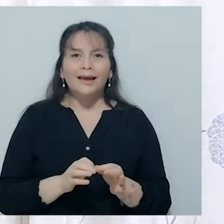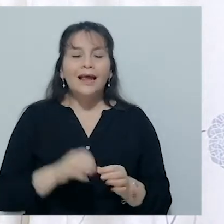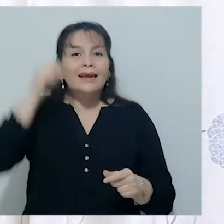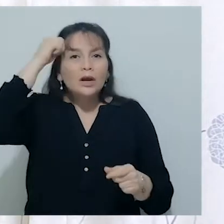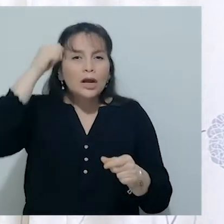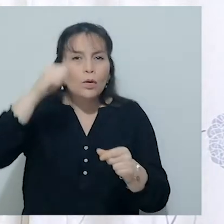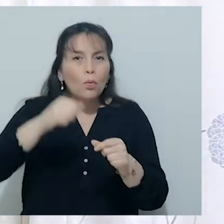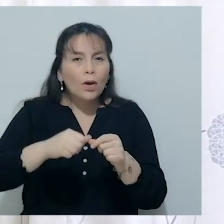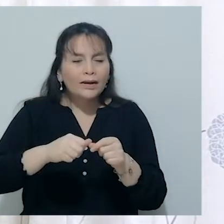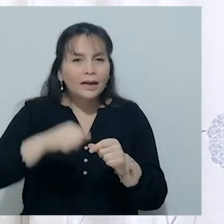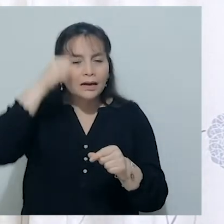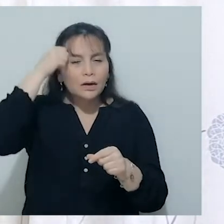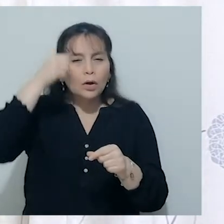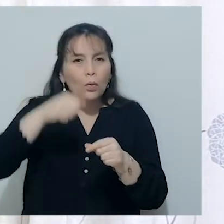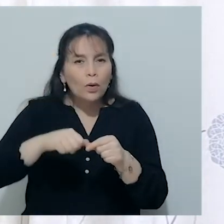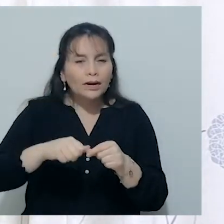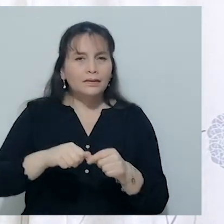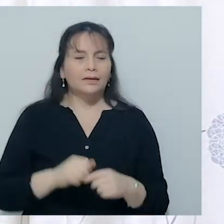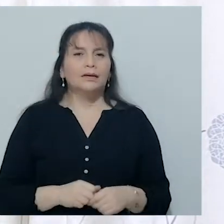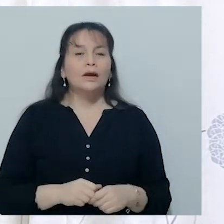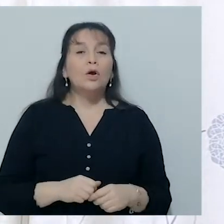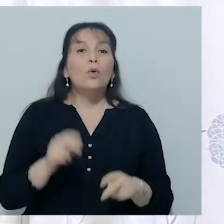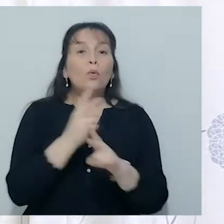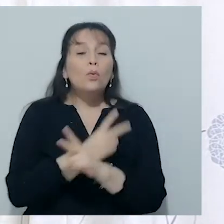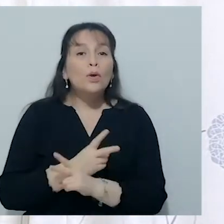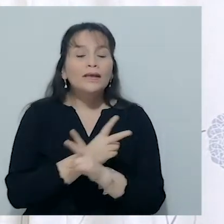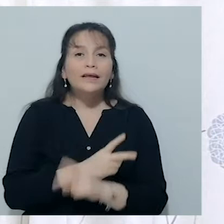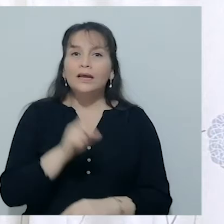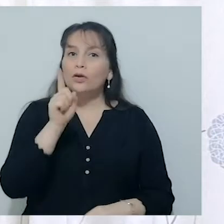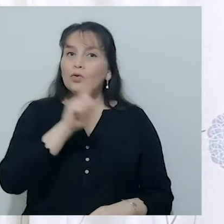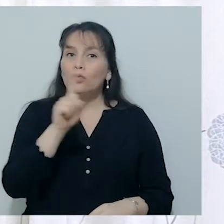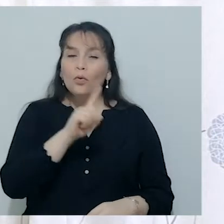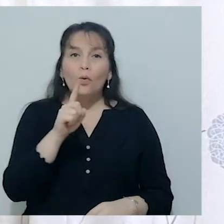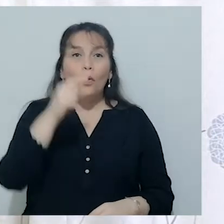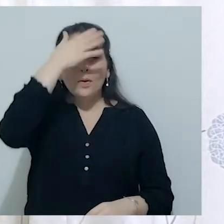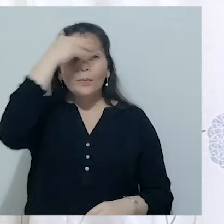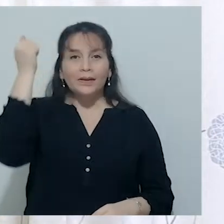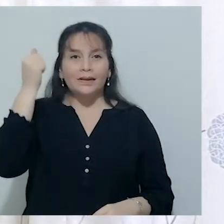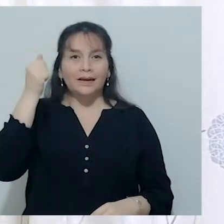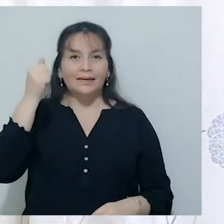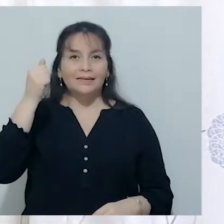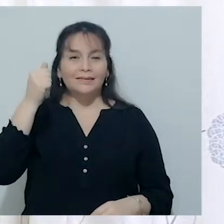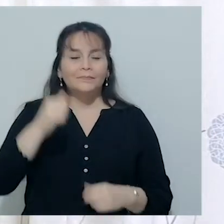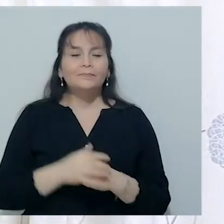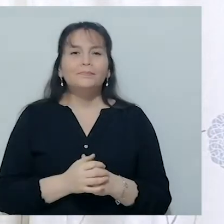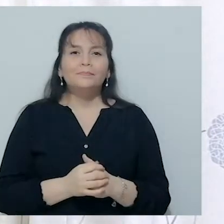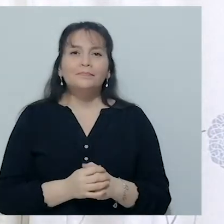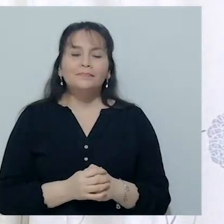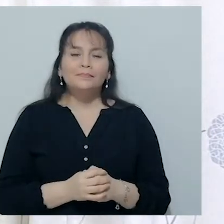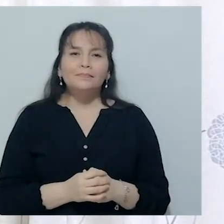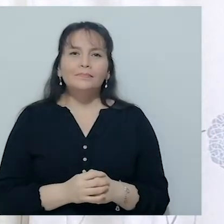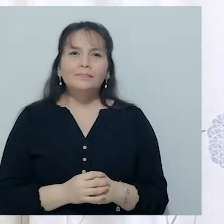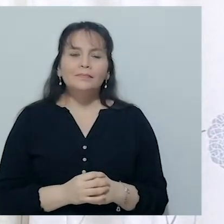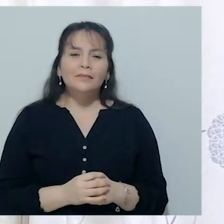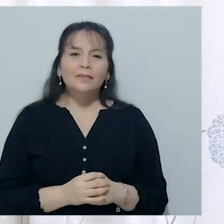recuerda. Número dos, cuídate no olvidar. Dice, cuídate, el versículo 12 del